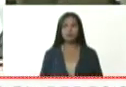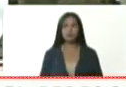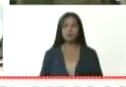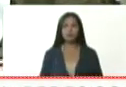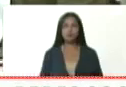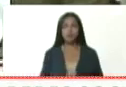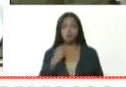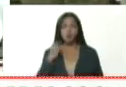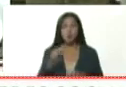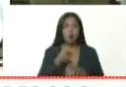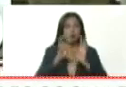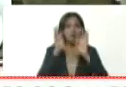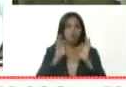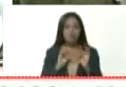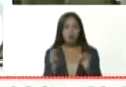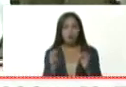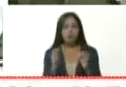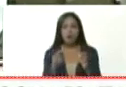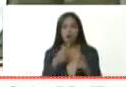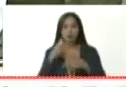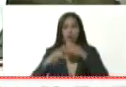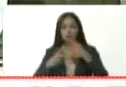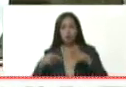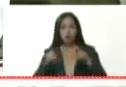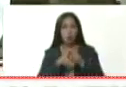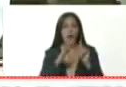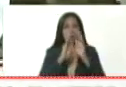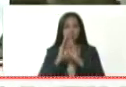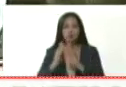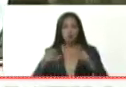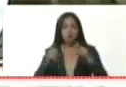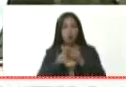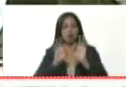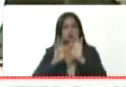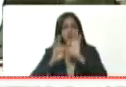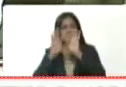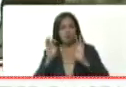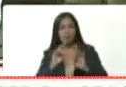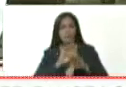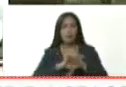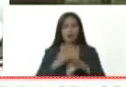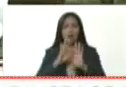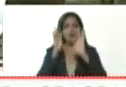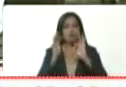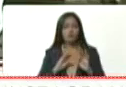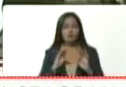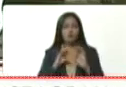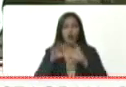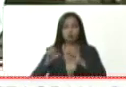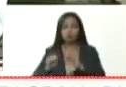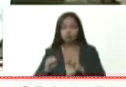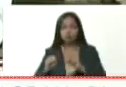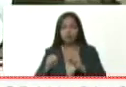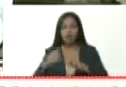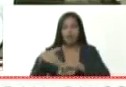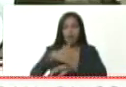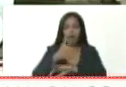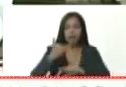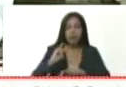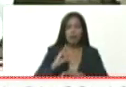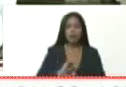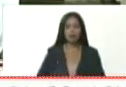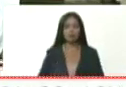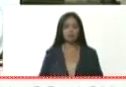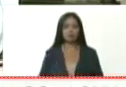tenemos que buscar formas alternativas de producción y distribución porque la forma es capitalista que están en la calle